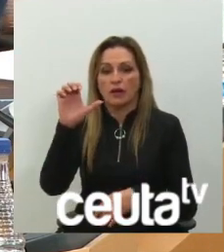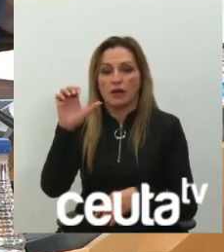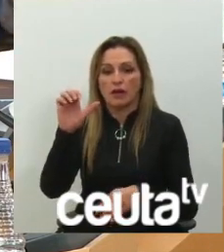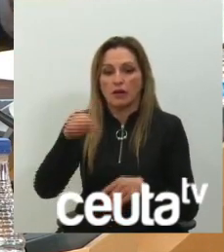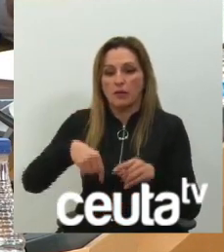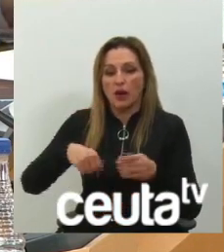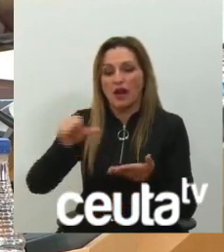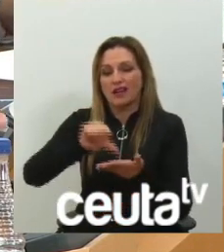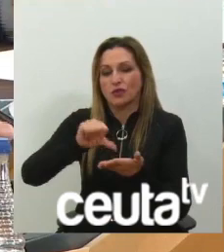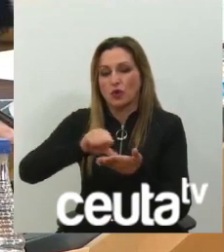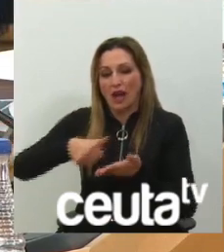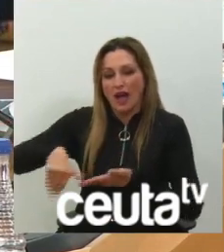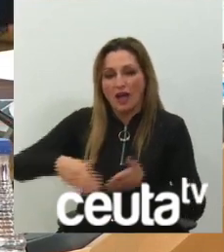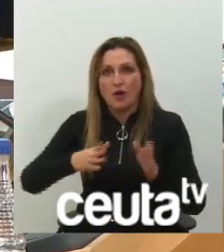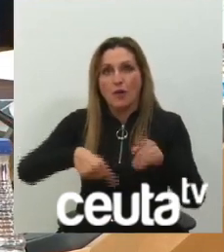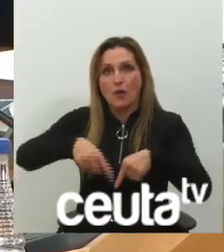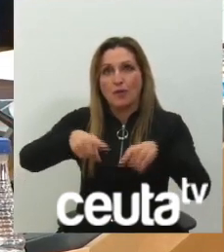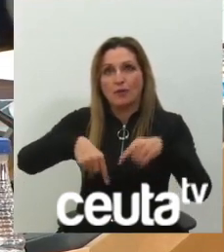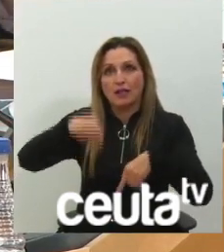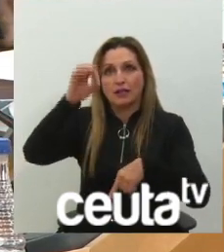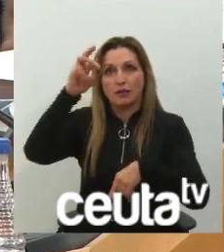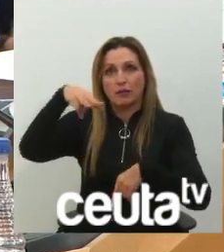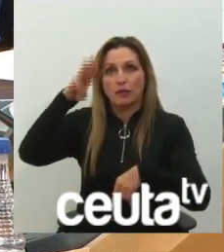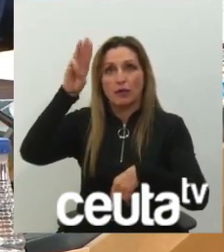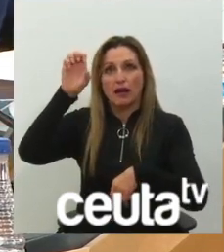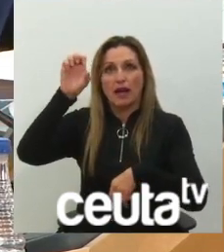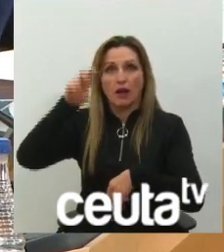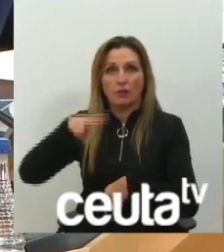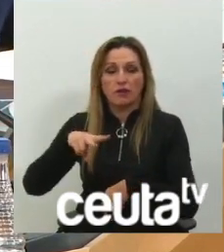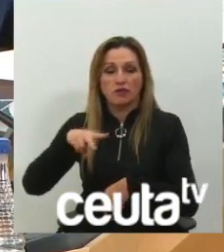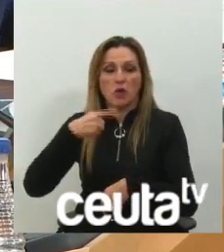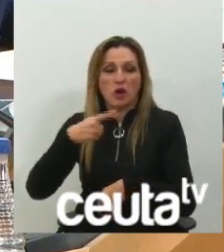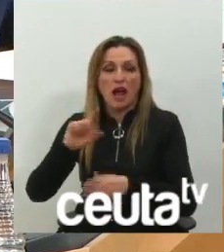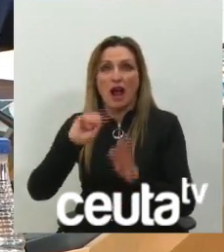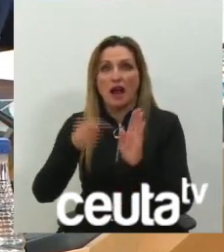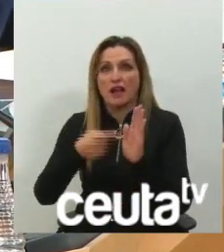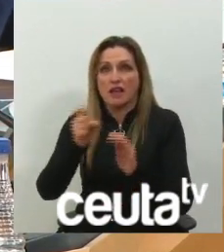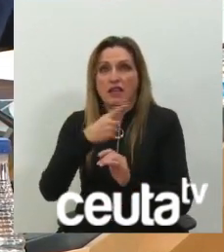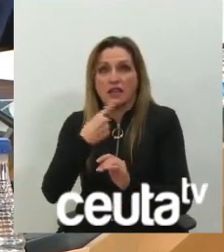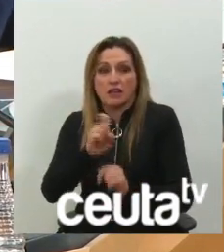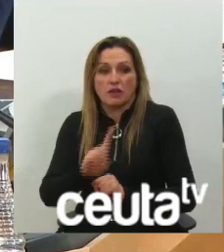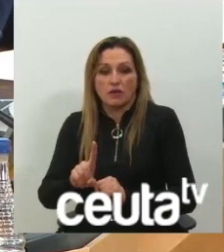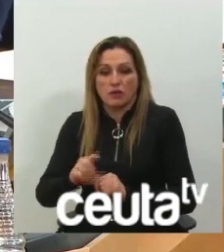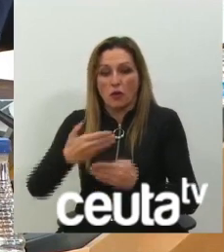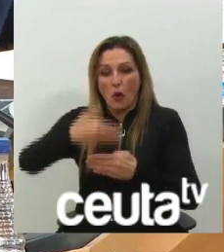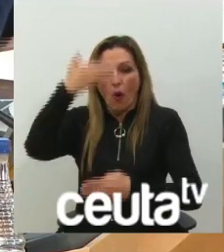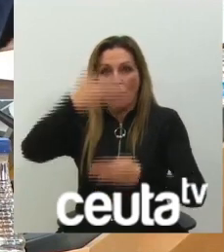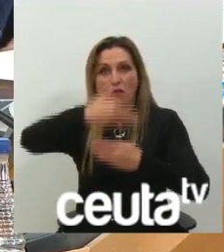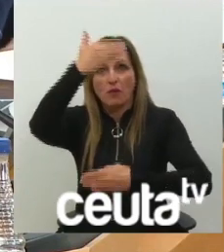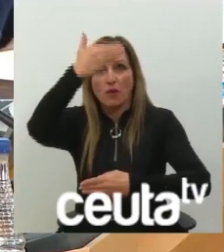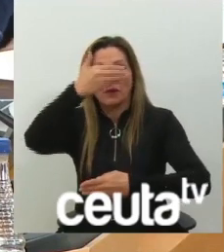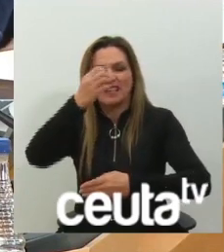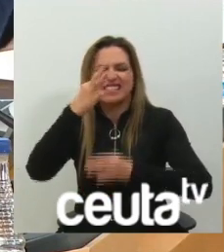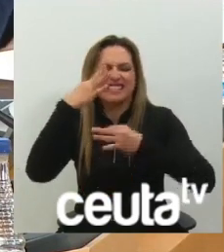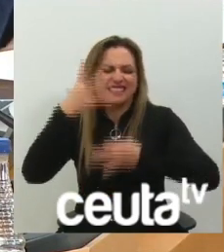usted dice que obliga a la ley yo le digo que no pero es que le digo mal señora que cuando haya un muro ahí seguro que se le quitan las ganas